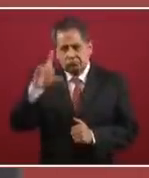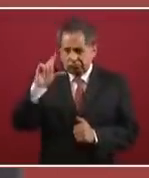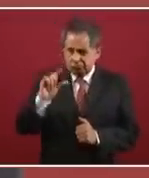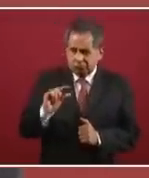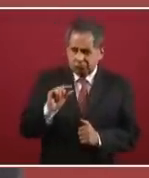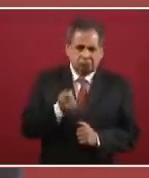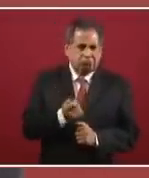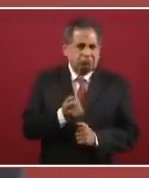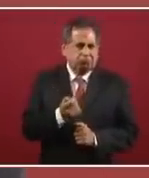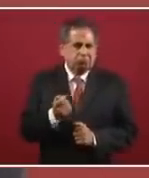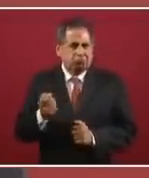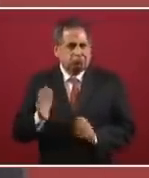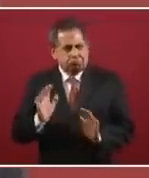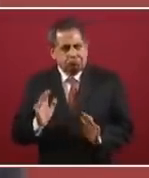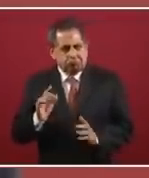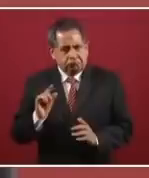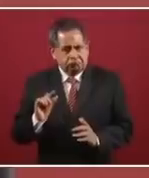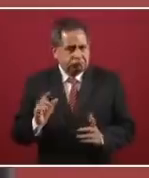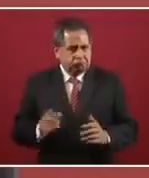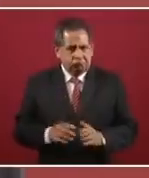mínimas